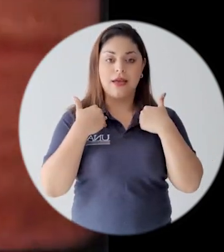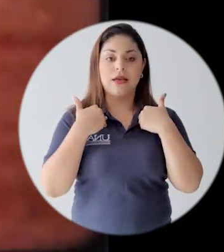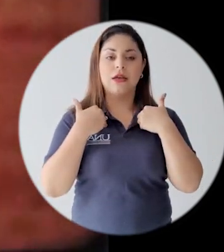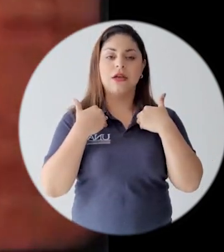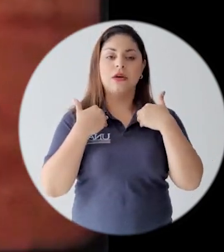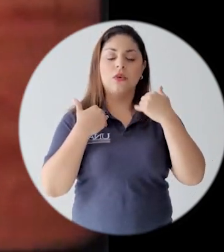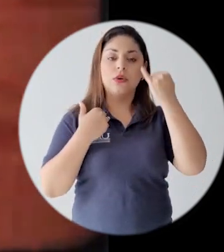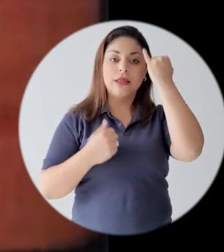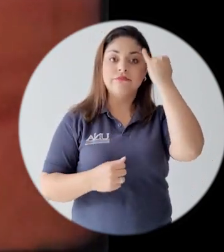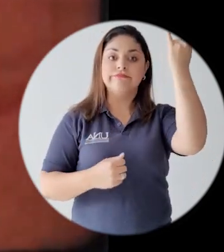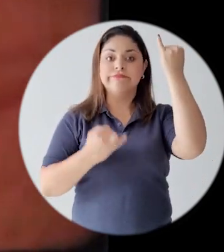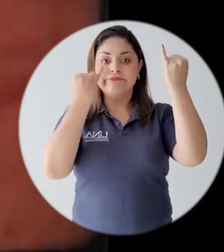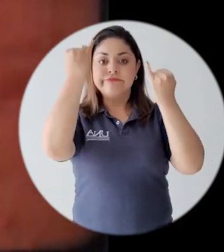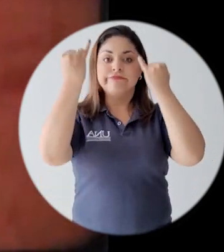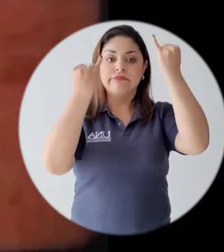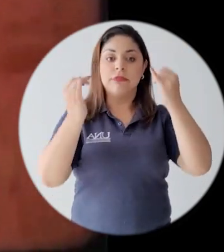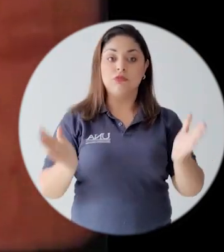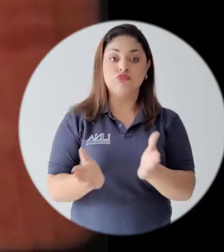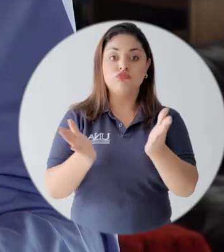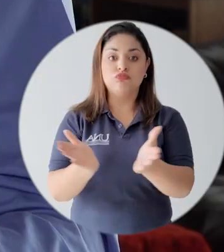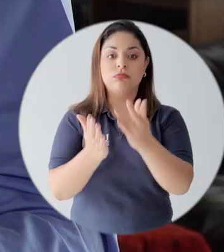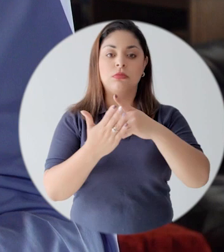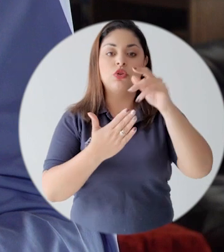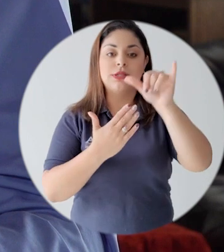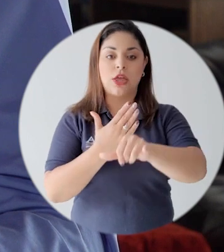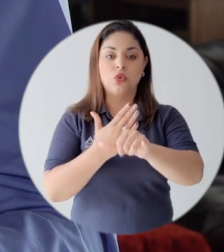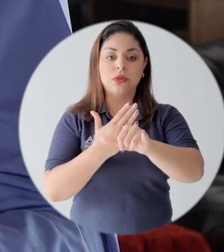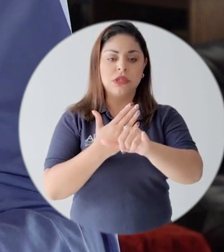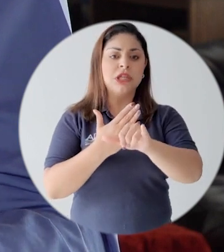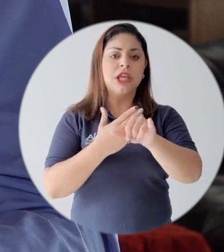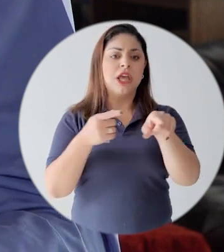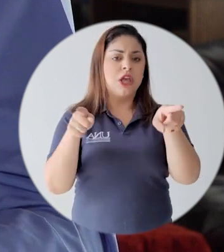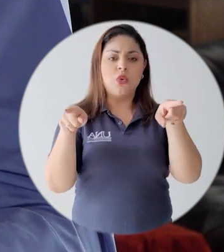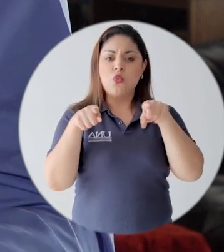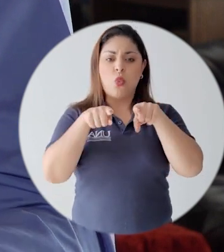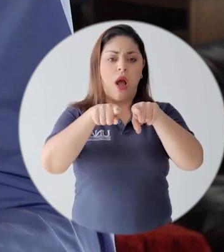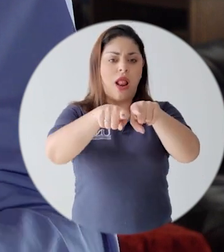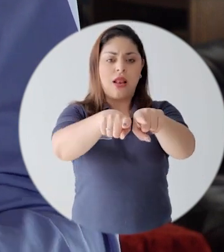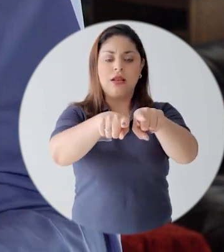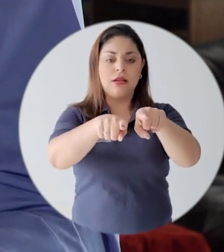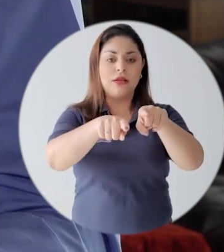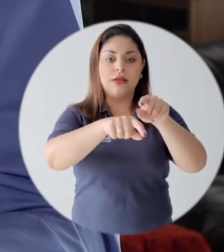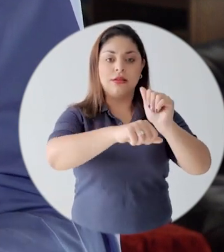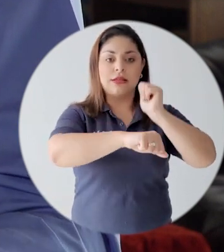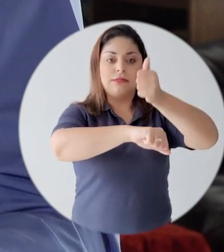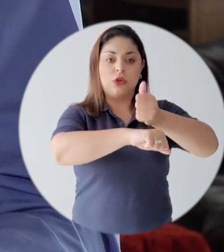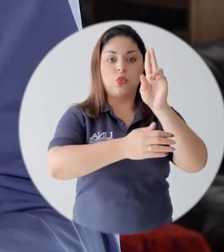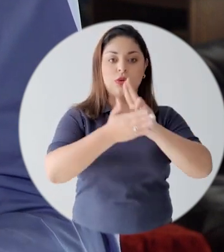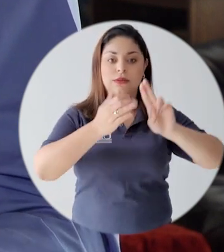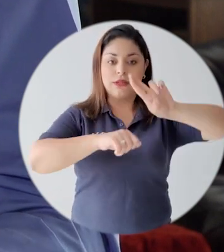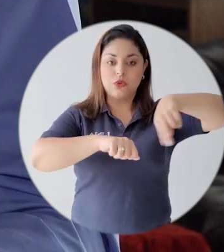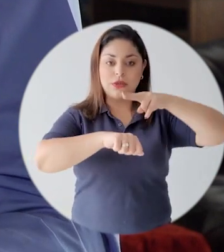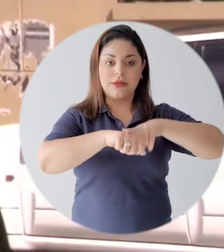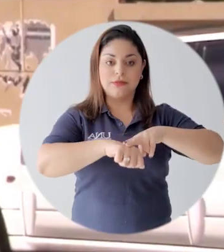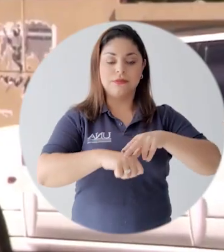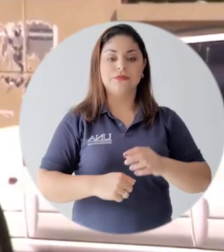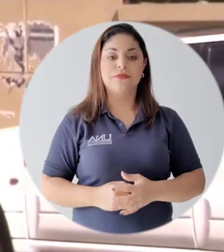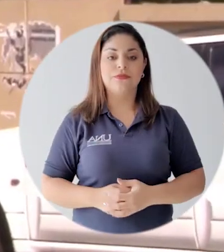toda una iniciativa para impulsar ese tipo de proyectos que coinciden con el nacimiento de la Universidad